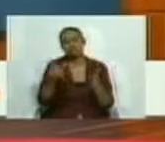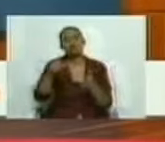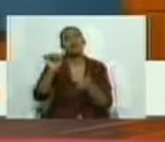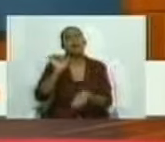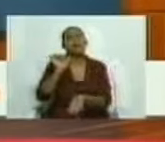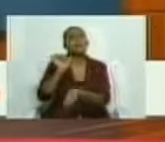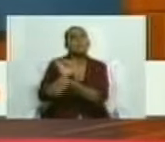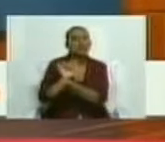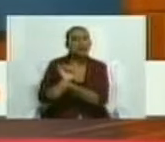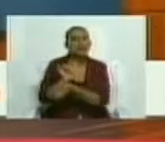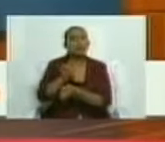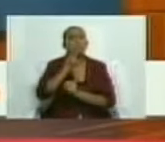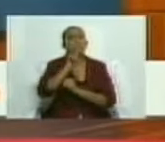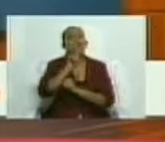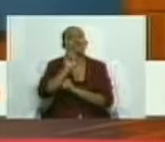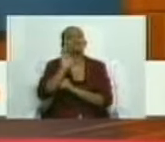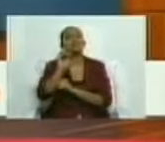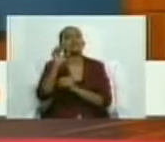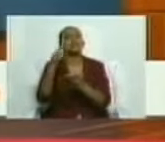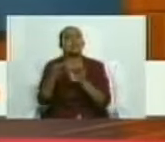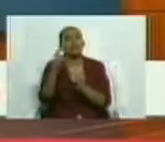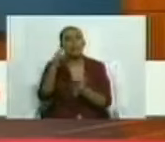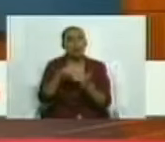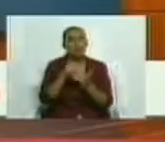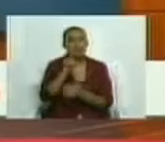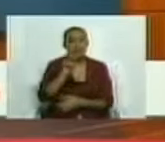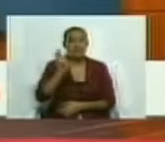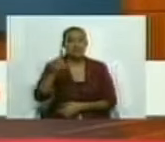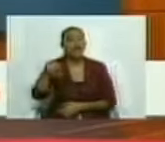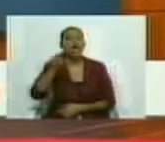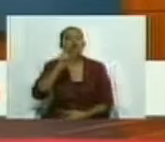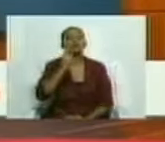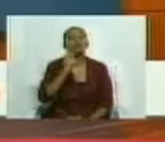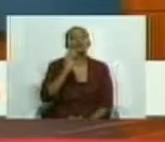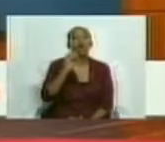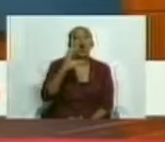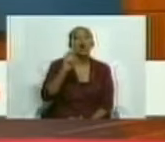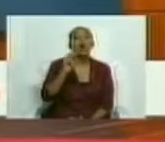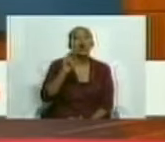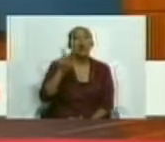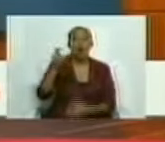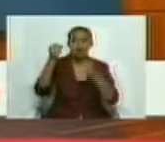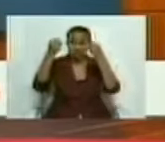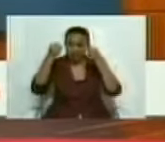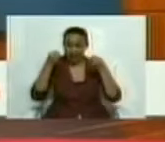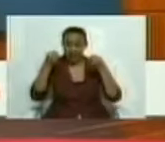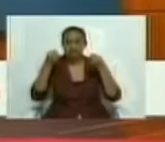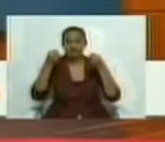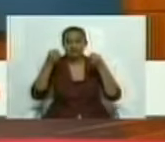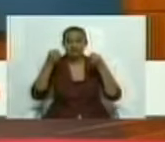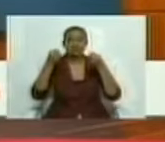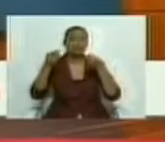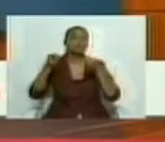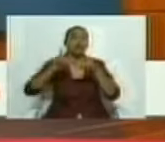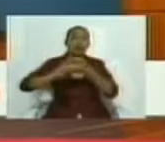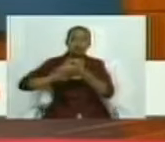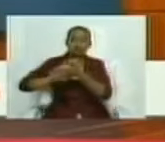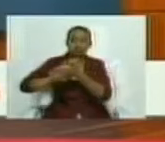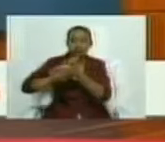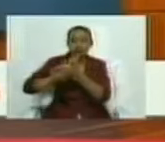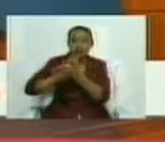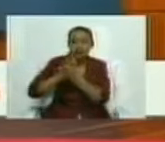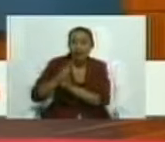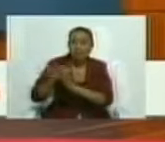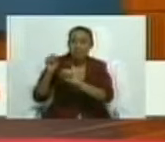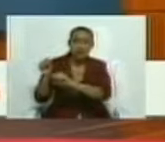realizado el 20 de septiembre de 2023 y consistió en la desarticulación del músculo financiero de la banda con el